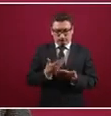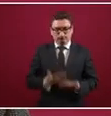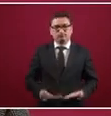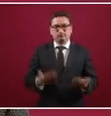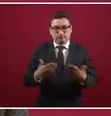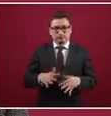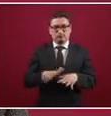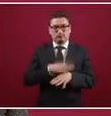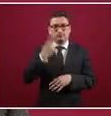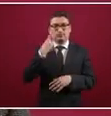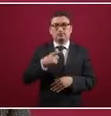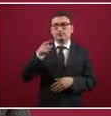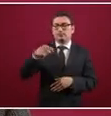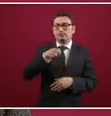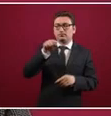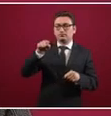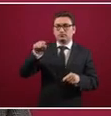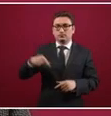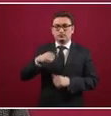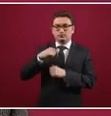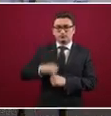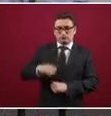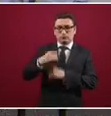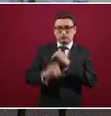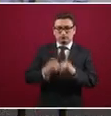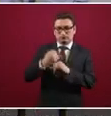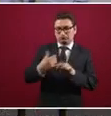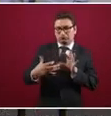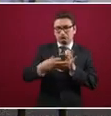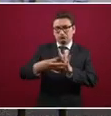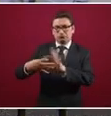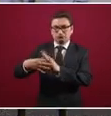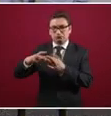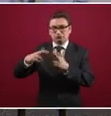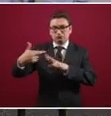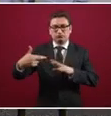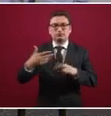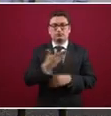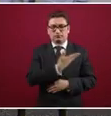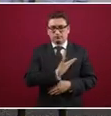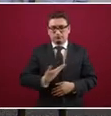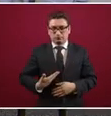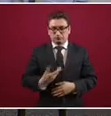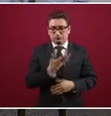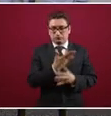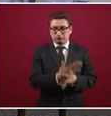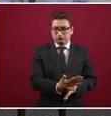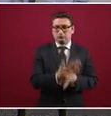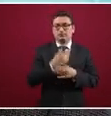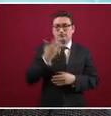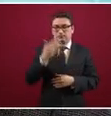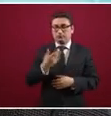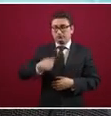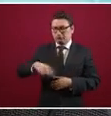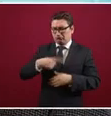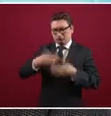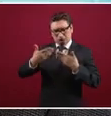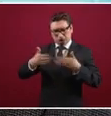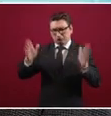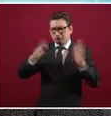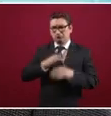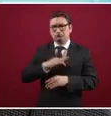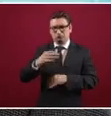relación con los organismos internacionales que como la dice el presidente no solamente estamos abiertos a la cooperación internacional